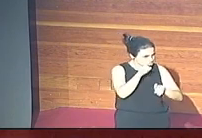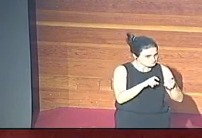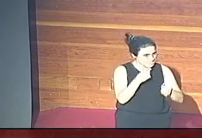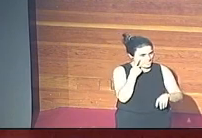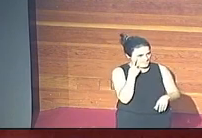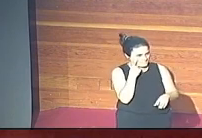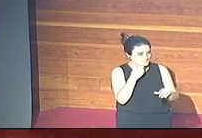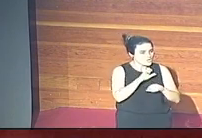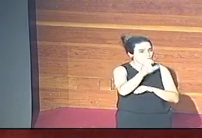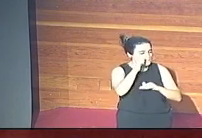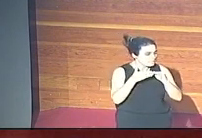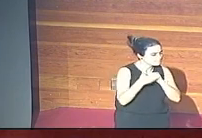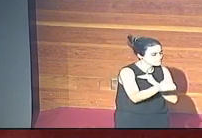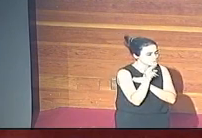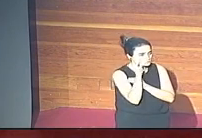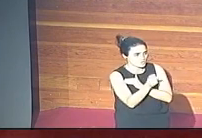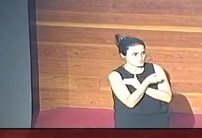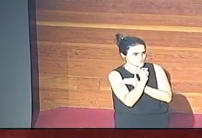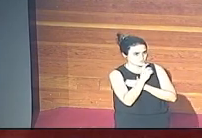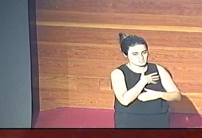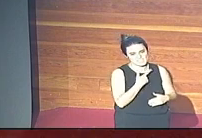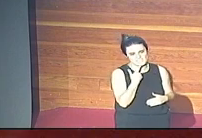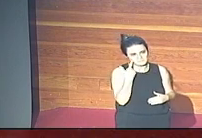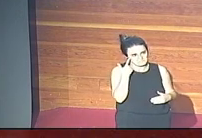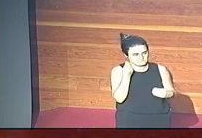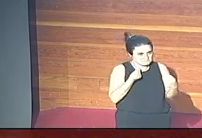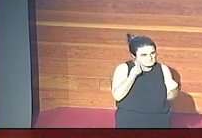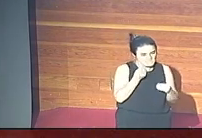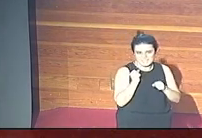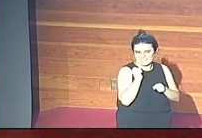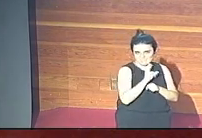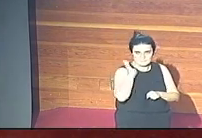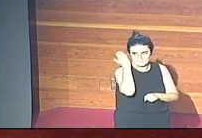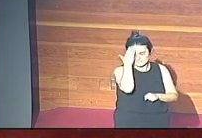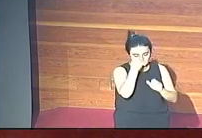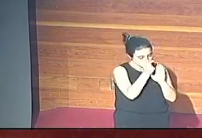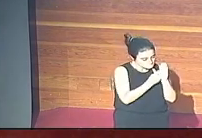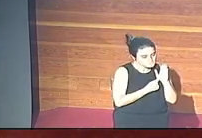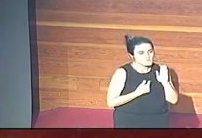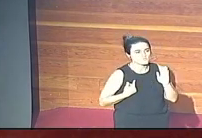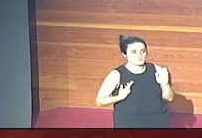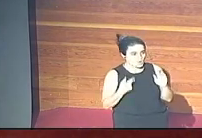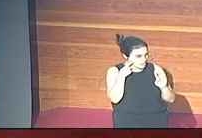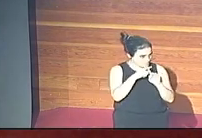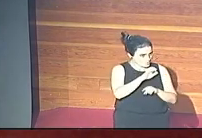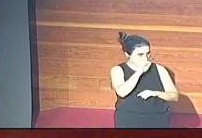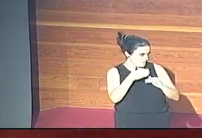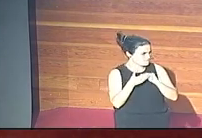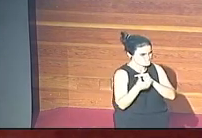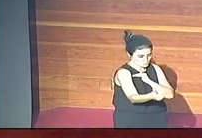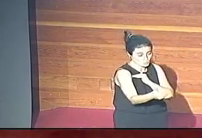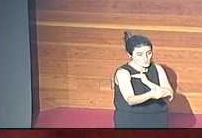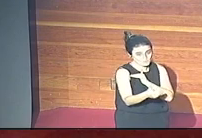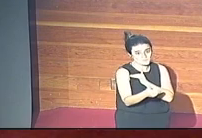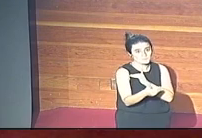futuro de europa cuál es el que consideraban que eran los retos más importantes a la hora de enfrentar el futuro de europa y cuáles